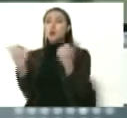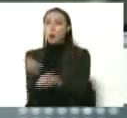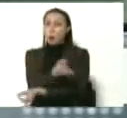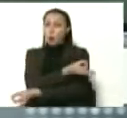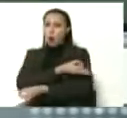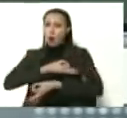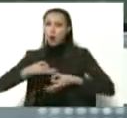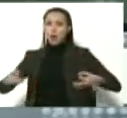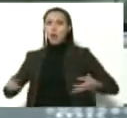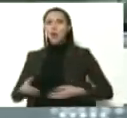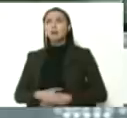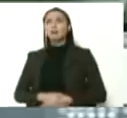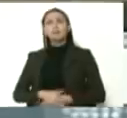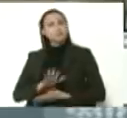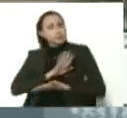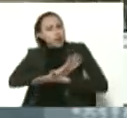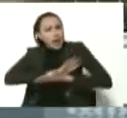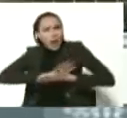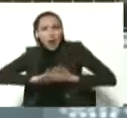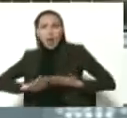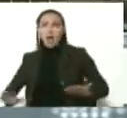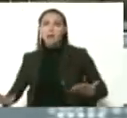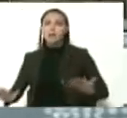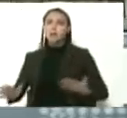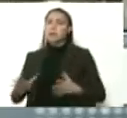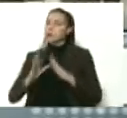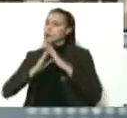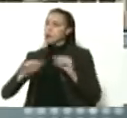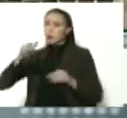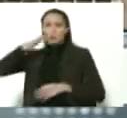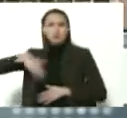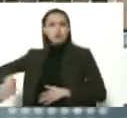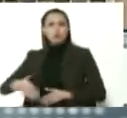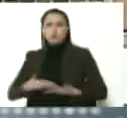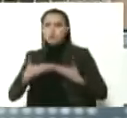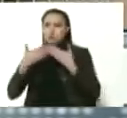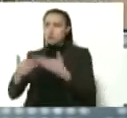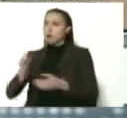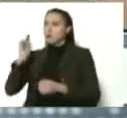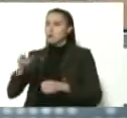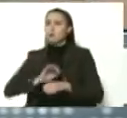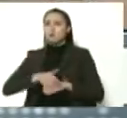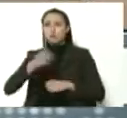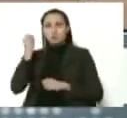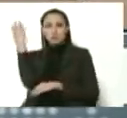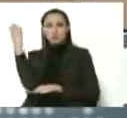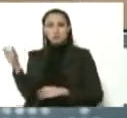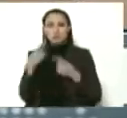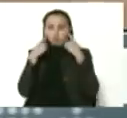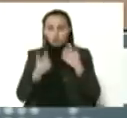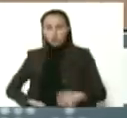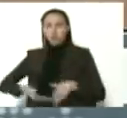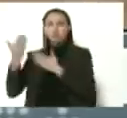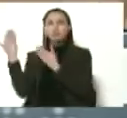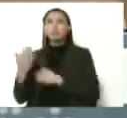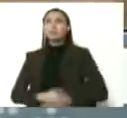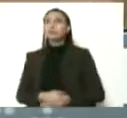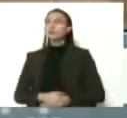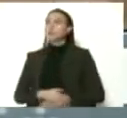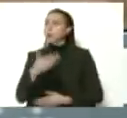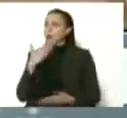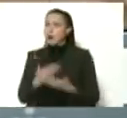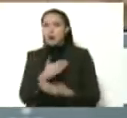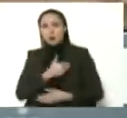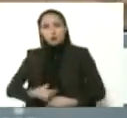calidad, salud gratuita, salud para todos. Héctor Rodríguez, gobernador. Gracias, presidente. Un abrazo